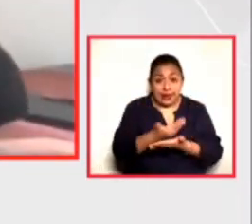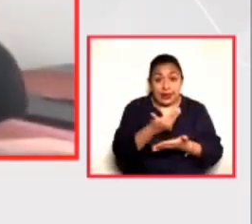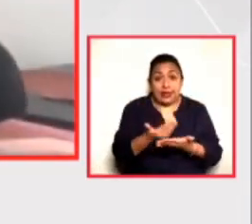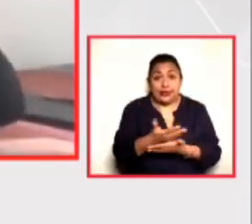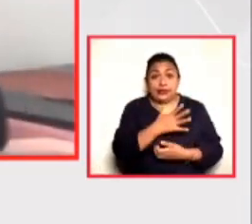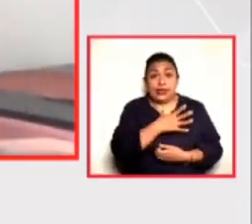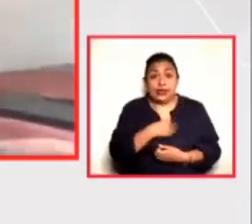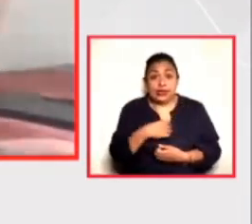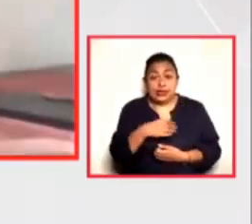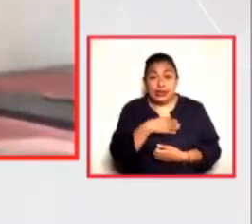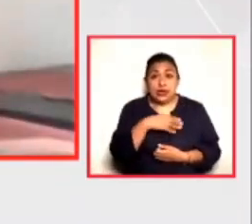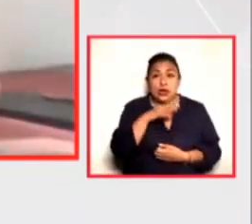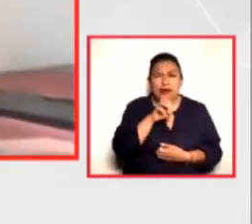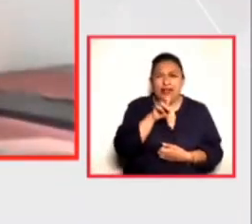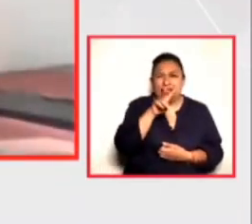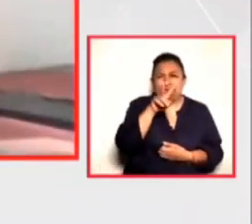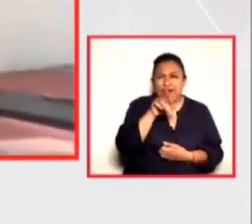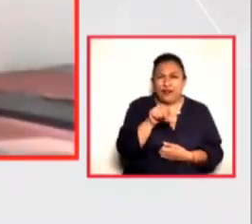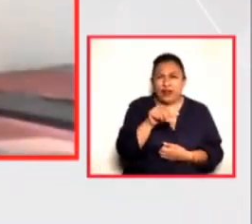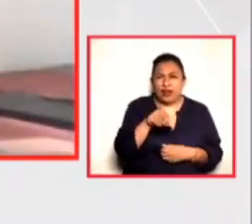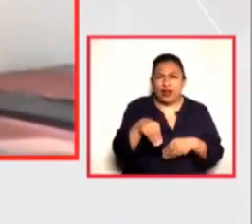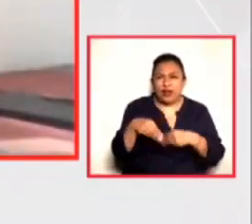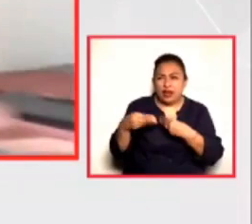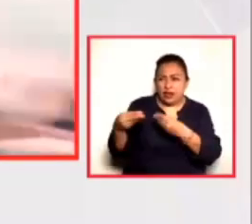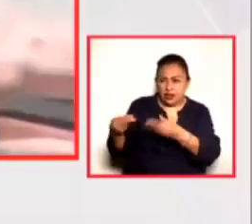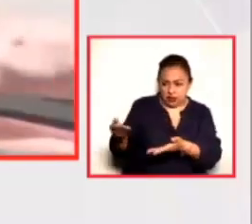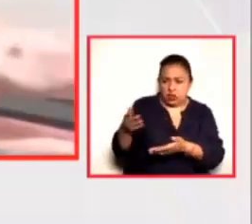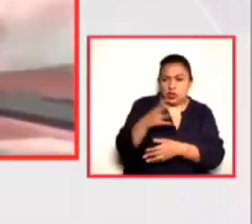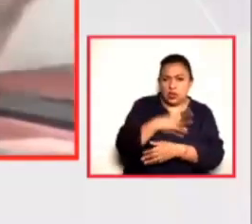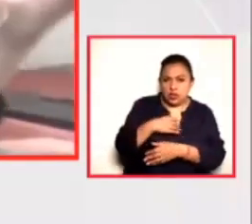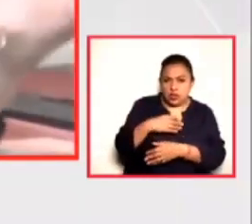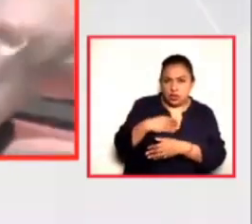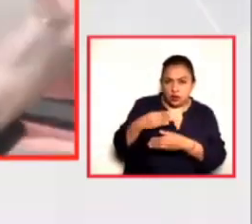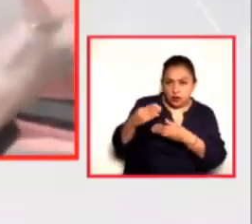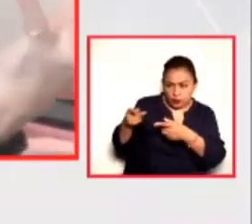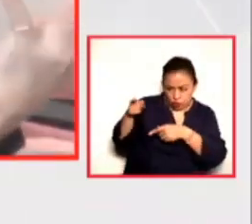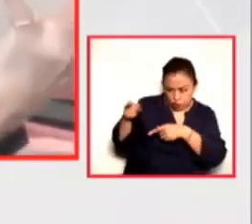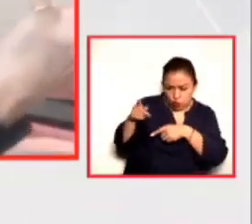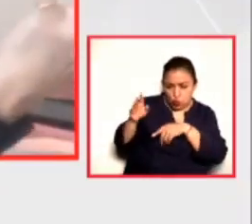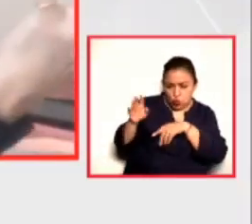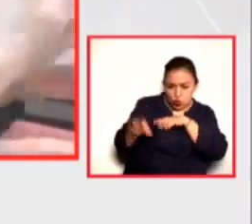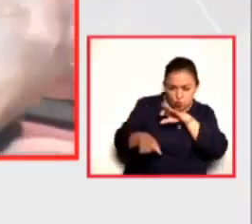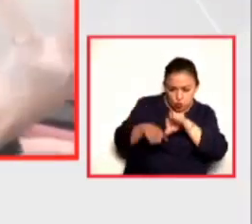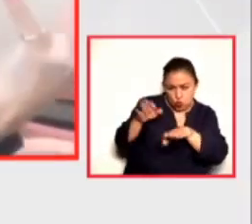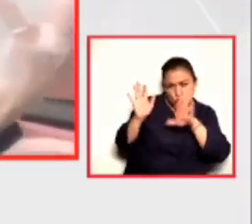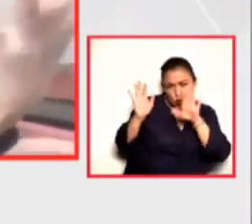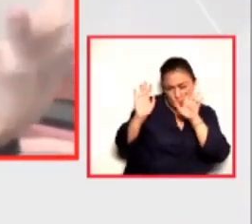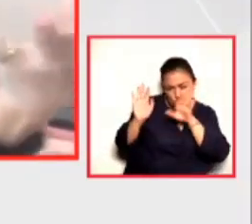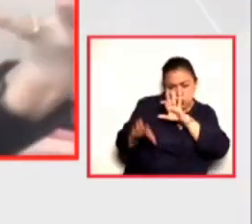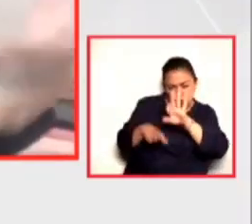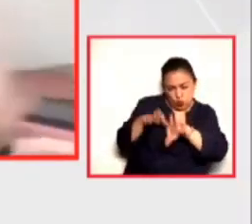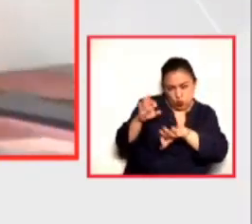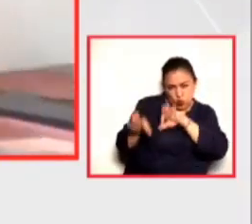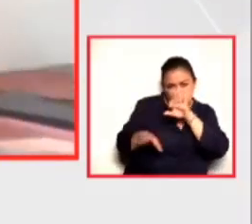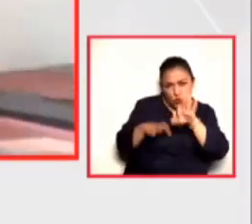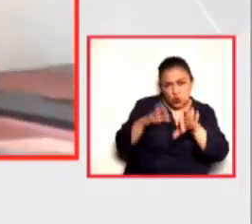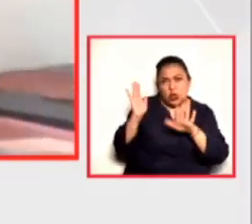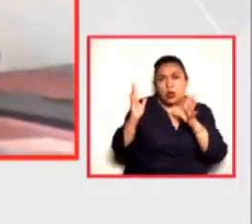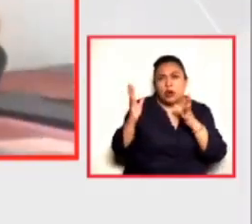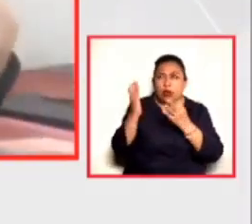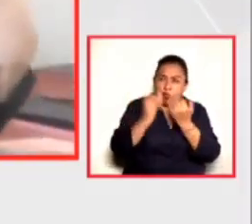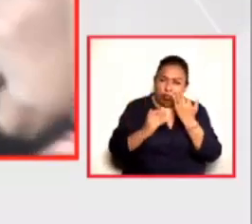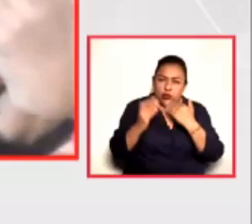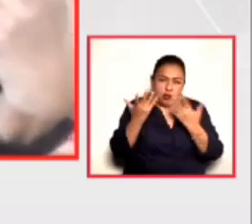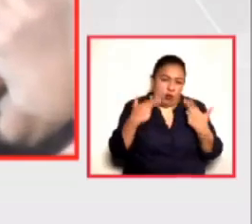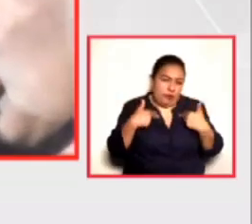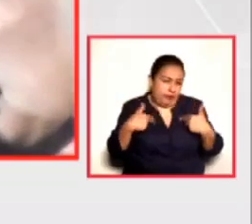le da un hijo a él para que lo cultive, si esa es la palabra. Los humanos necesitamos mucho cultivo.